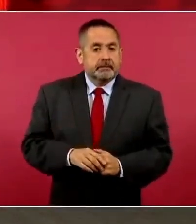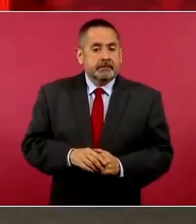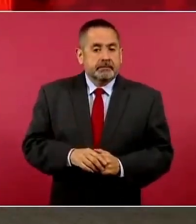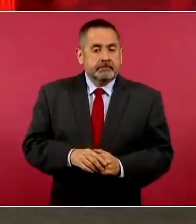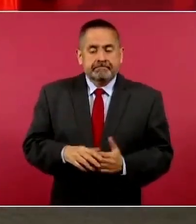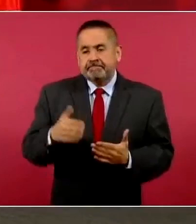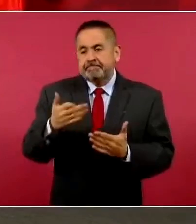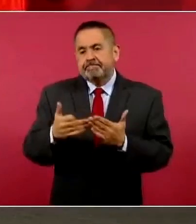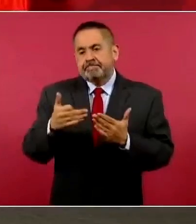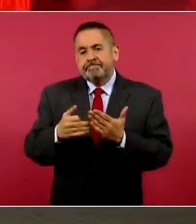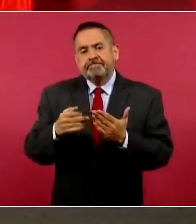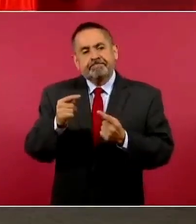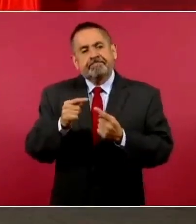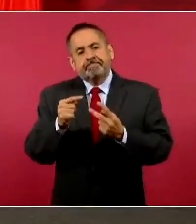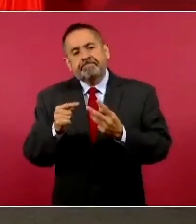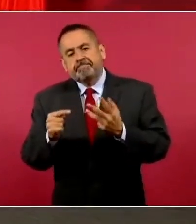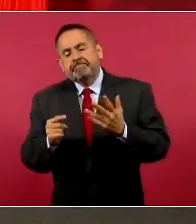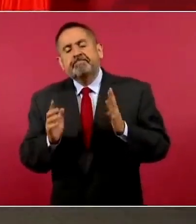hacía falta nada más